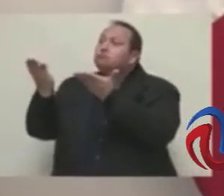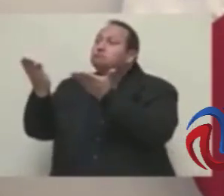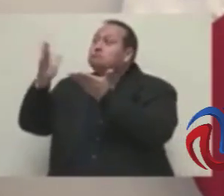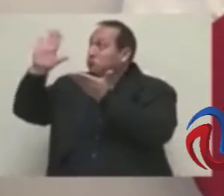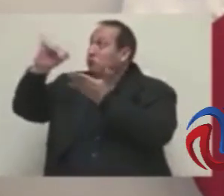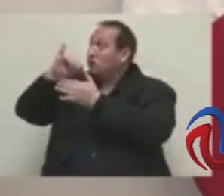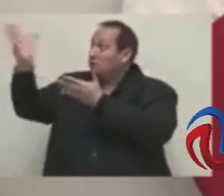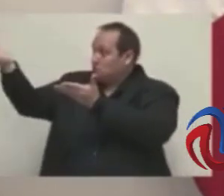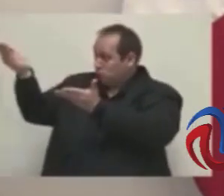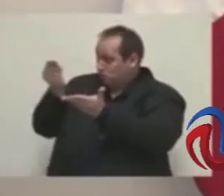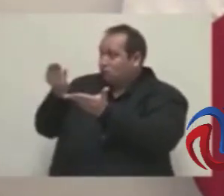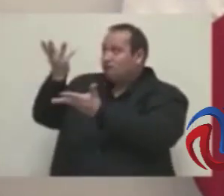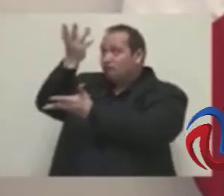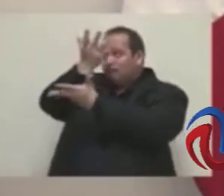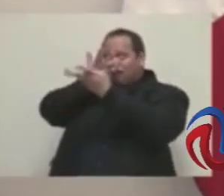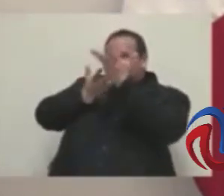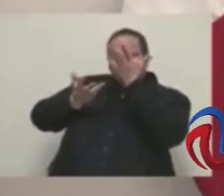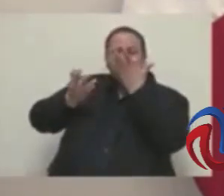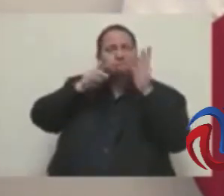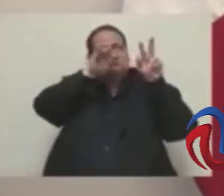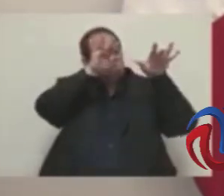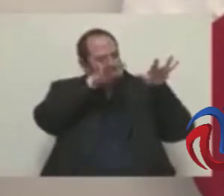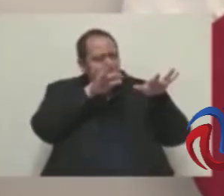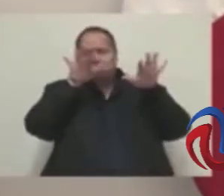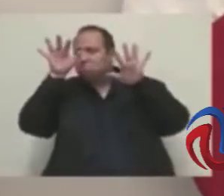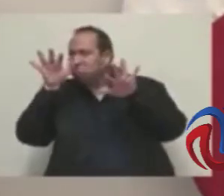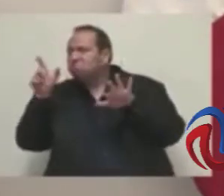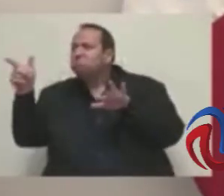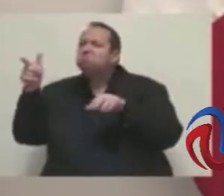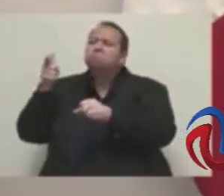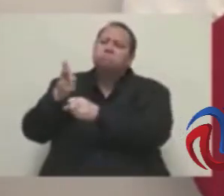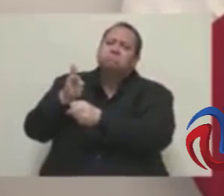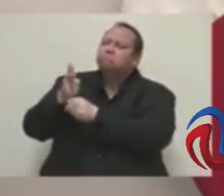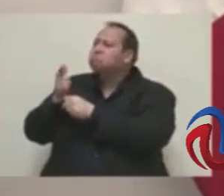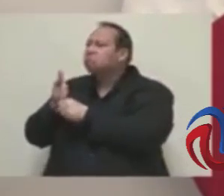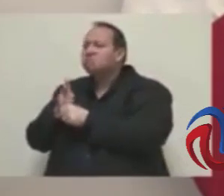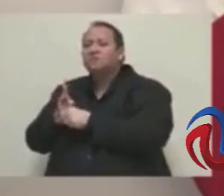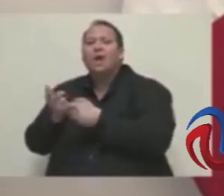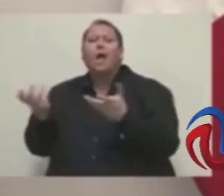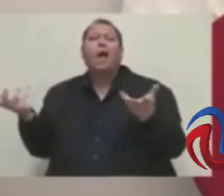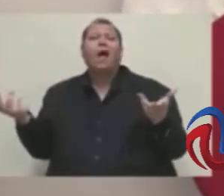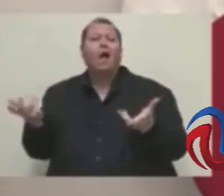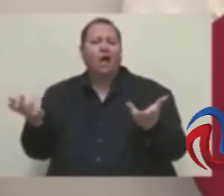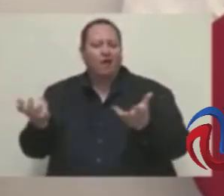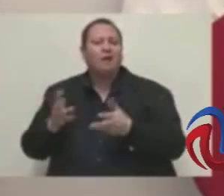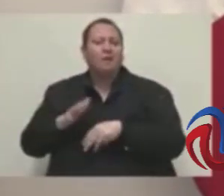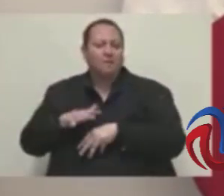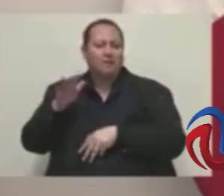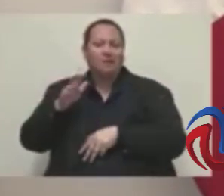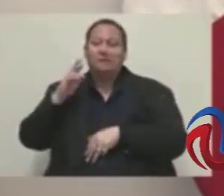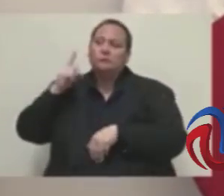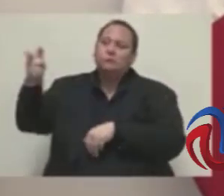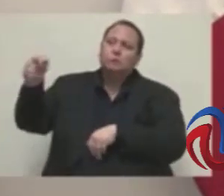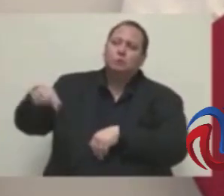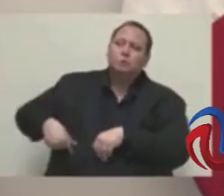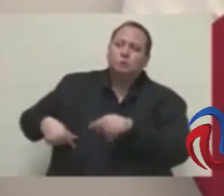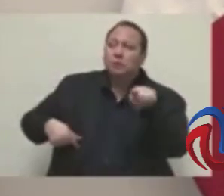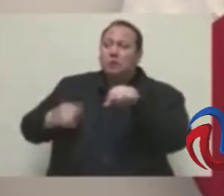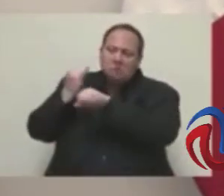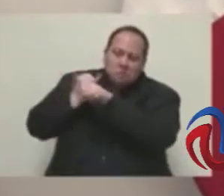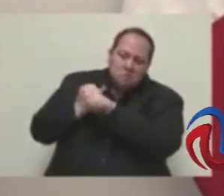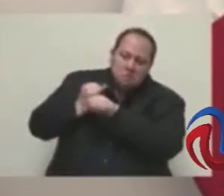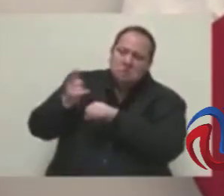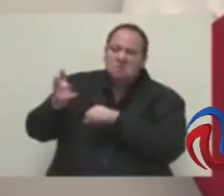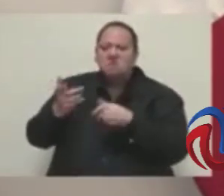ellos con nosotros y nos ha permitido precisamente tener este una mayor ingerencia y actuación sobre presuntos responsables o que tengan carpetas de